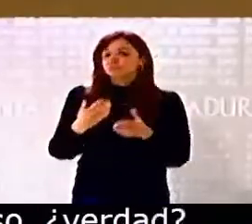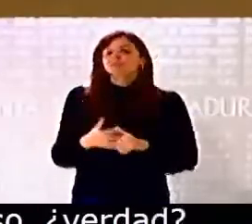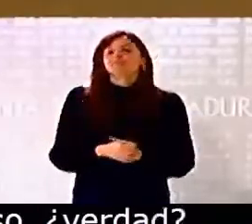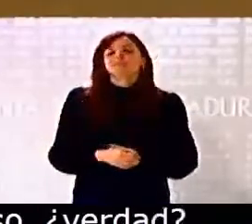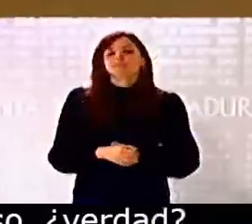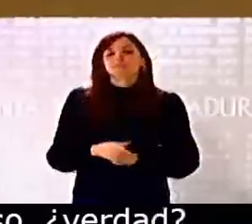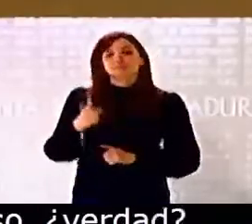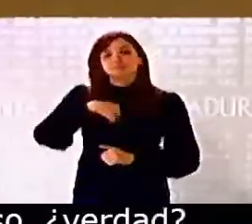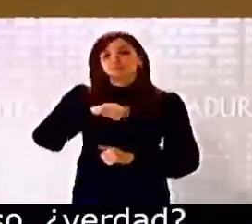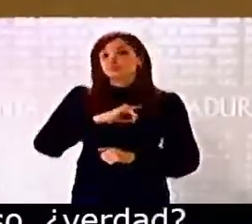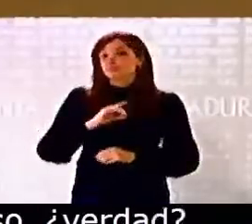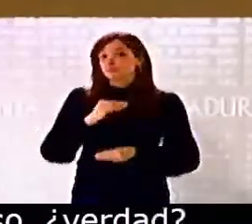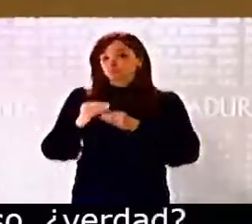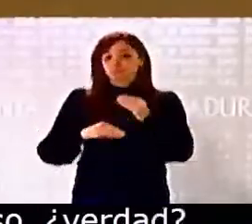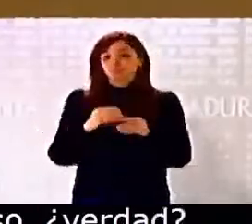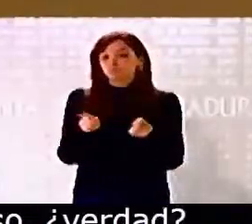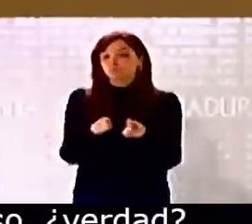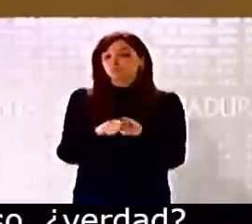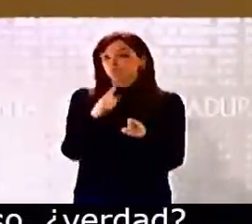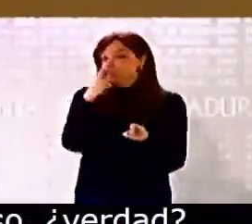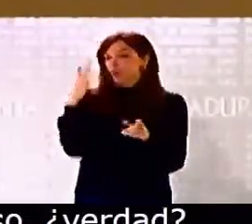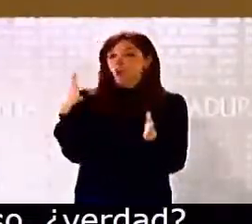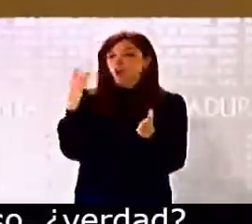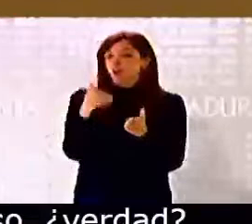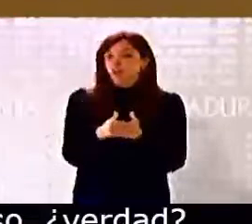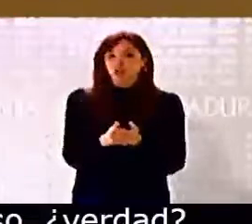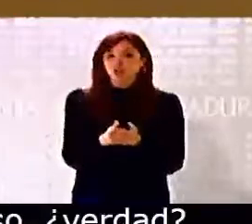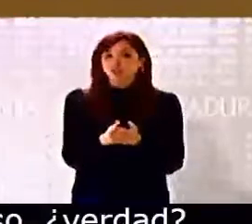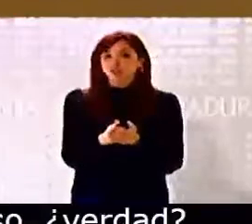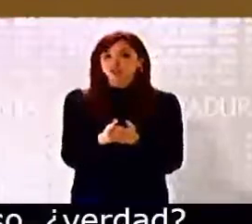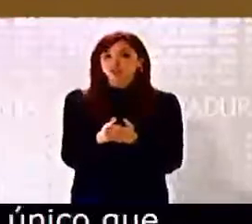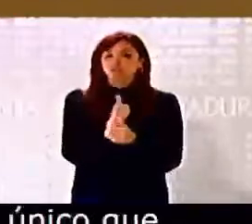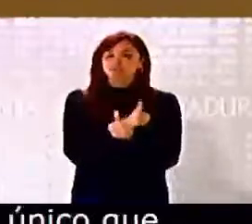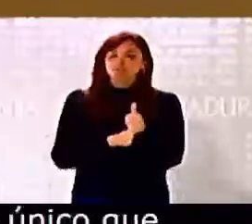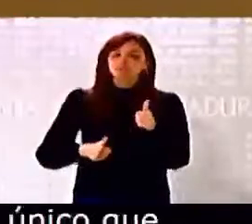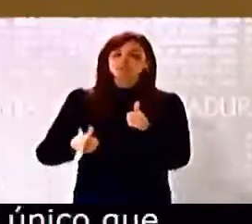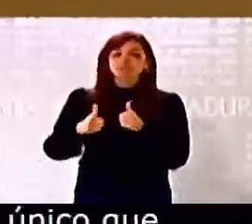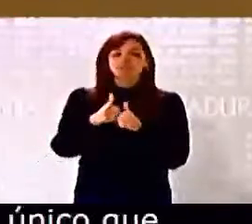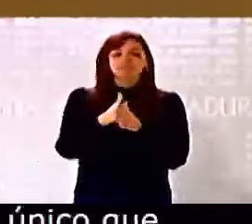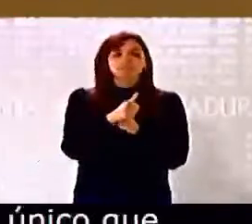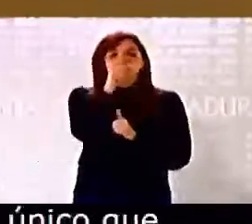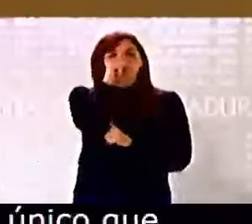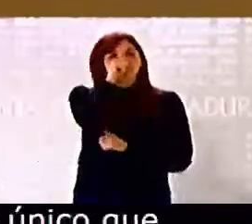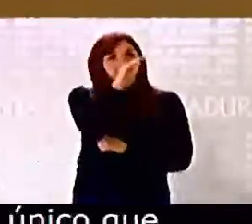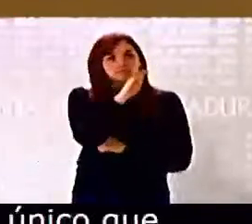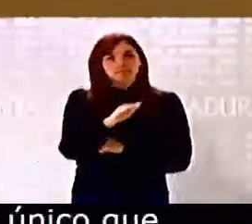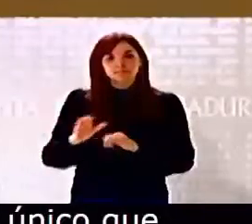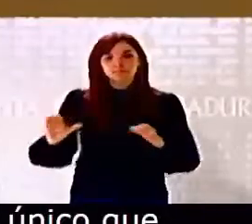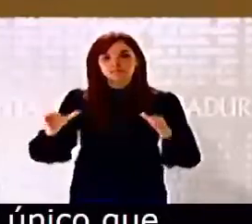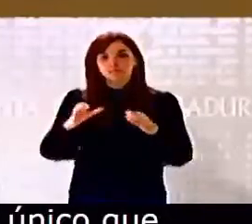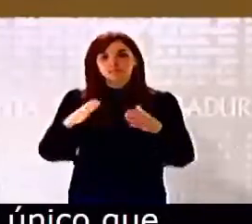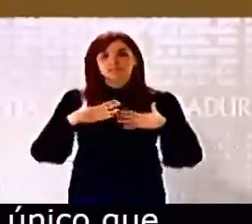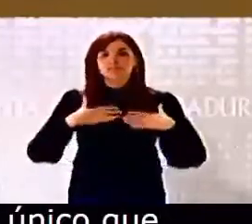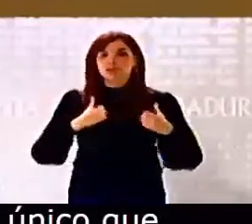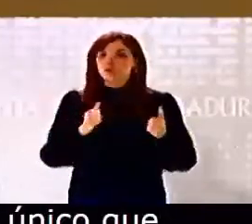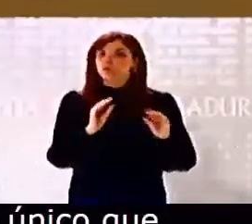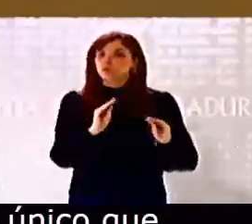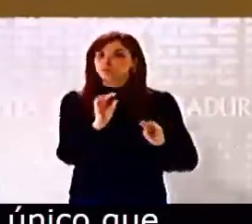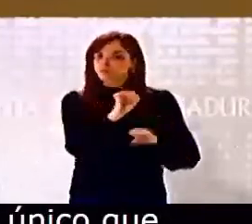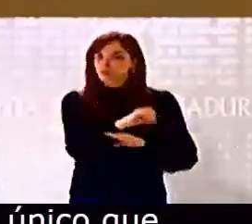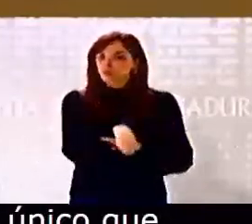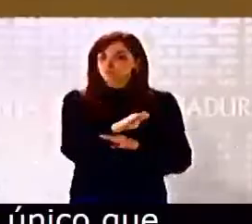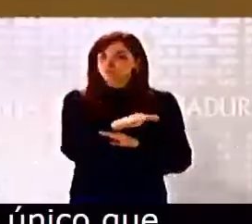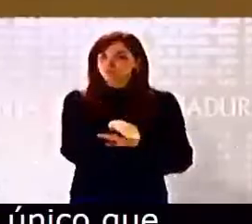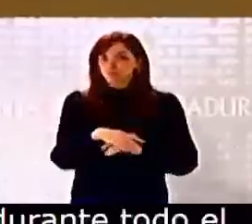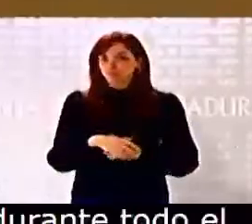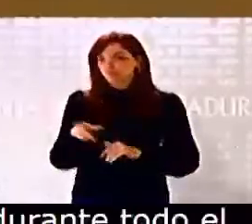no, lo que venimos haciendo durante todo este año, es preservar la salud de los niños y niñas. Pensemos por un momento lo